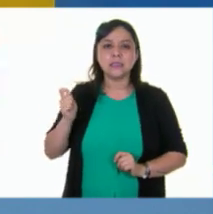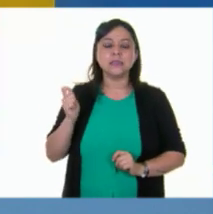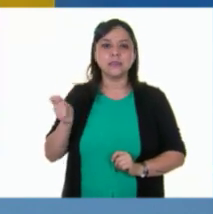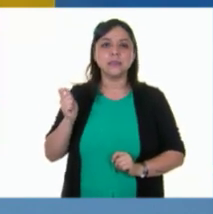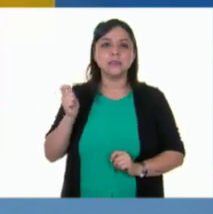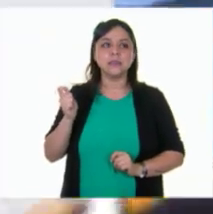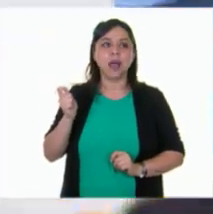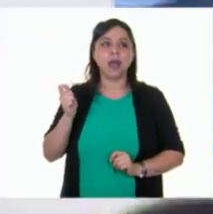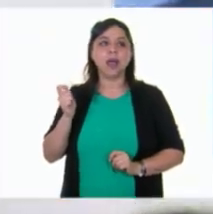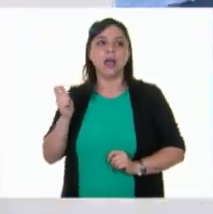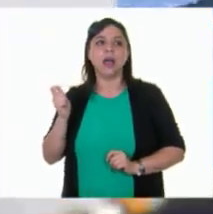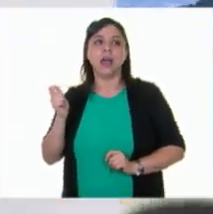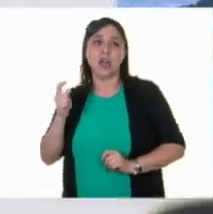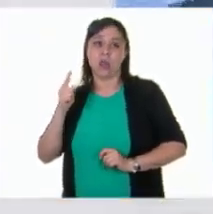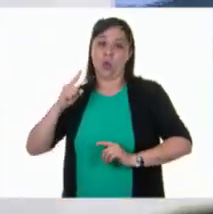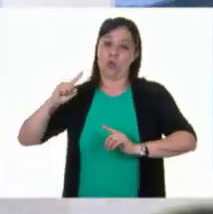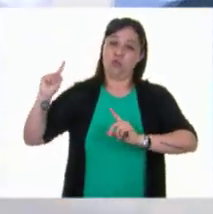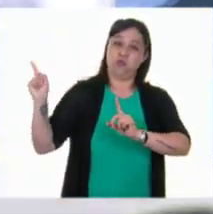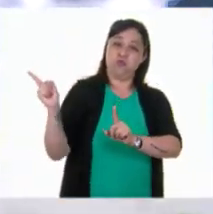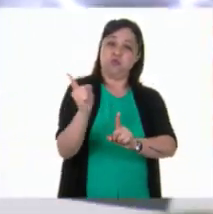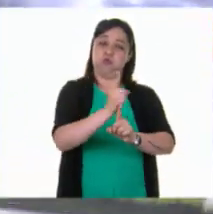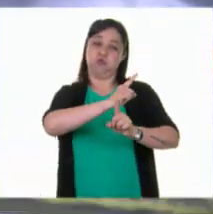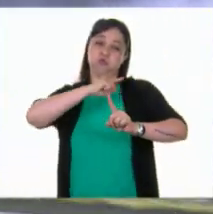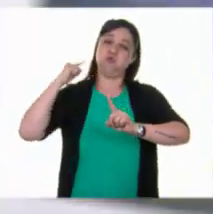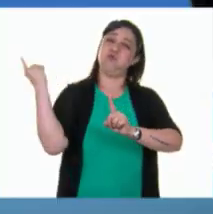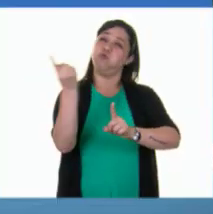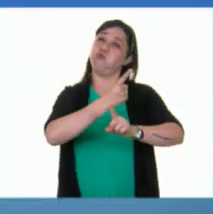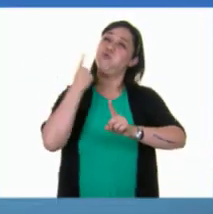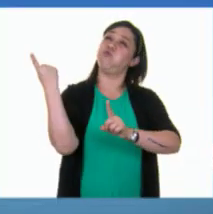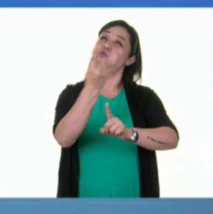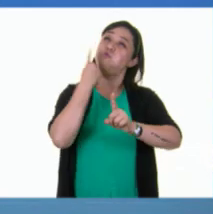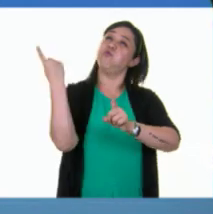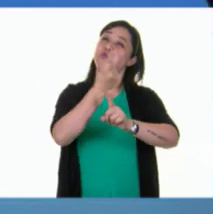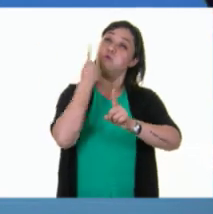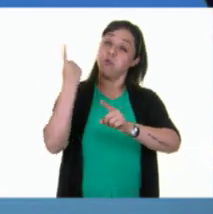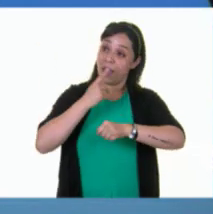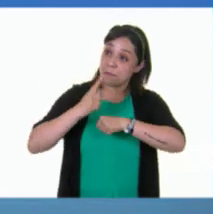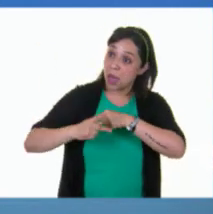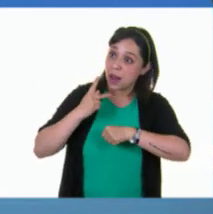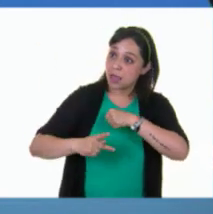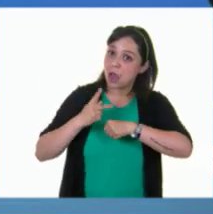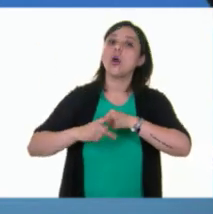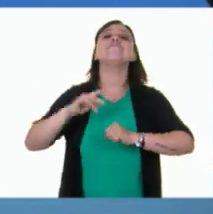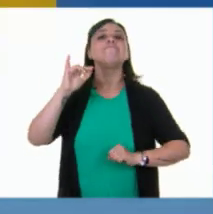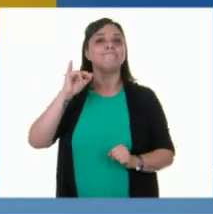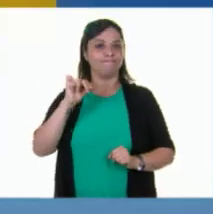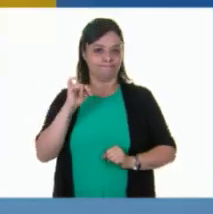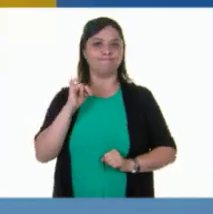tornado. Exacto. Muy bien. ¿Esta generaría una amenaza o peligro? Sí.